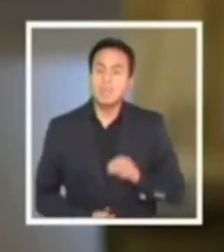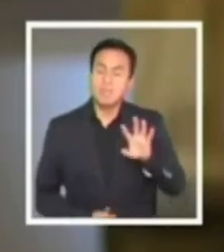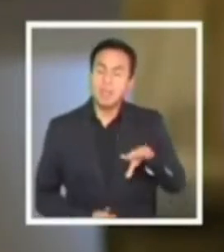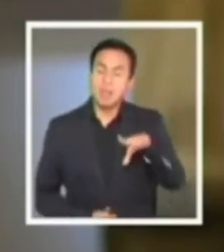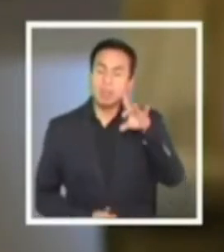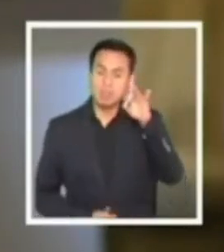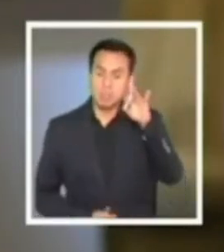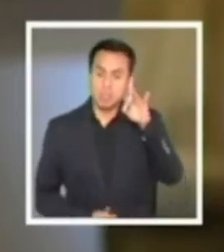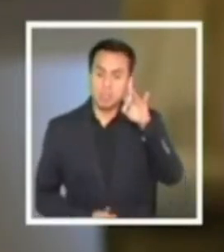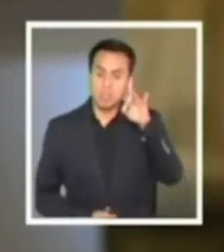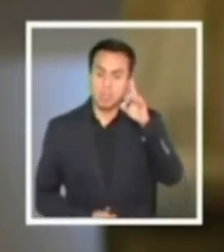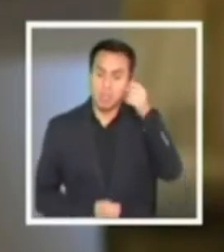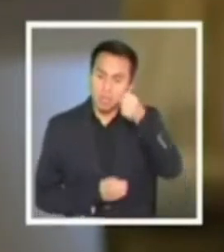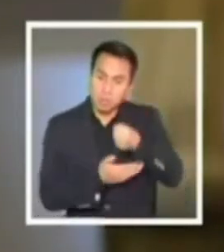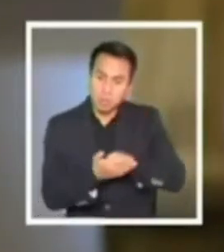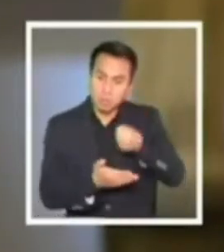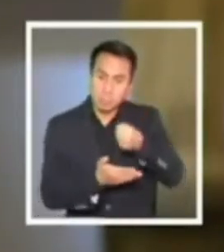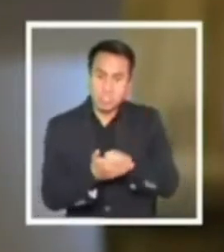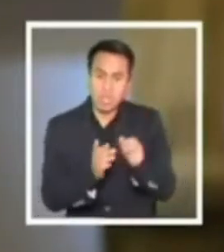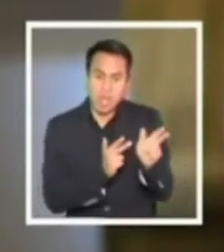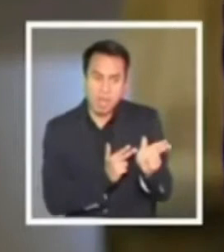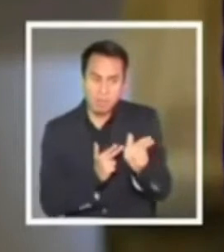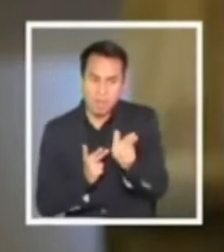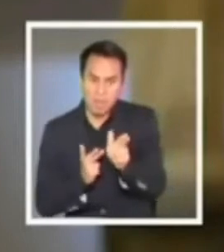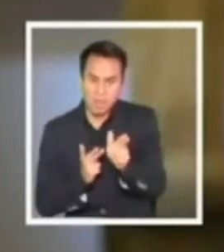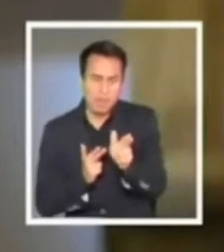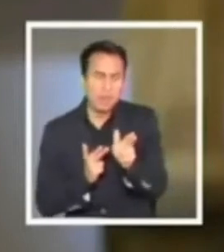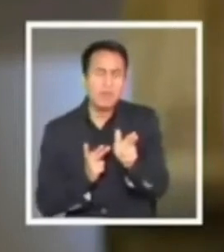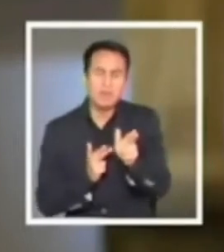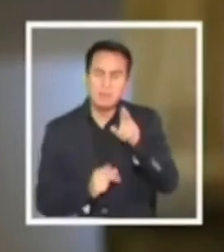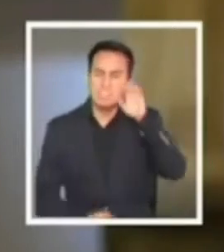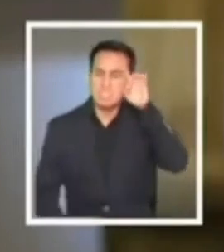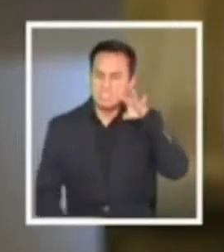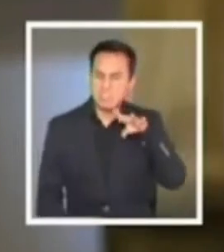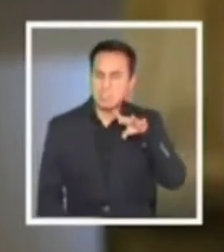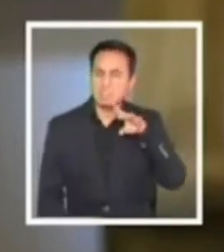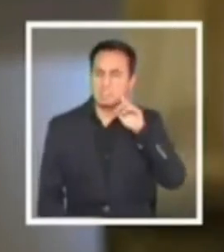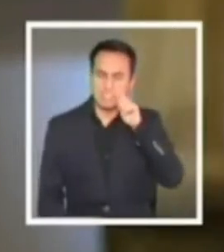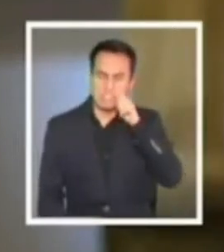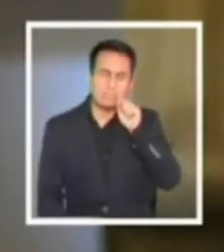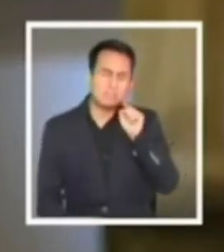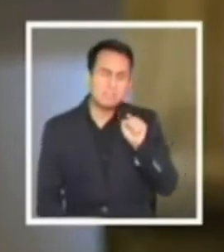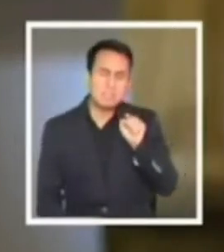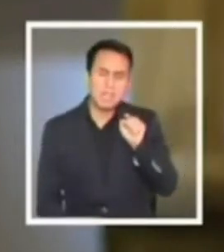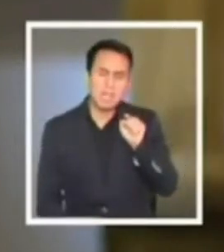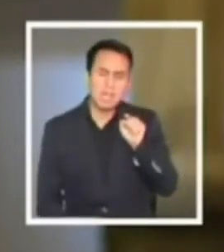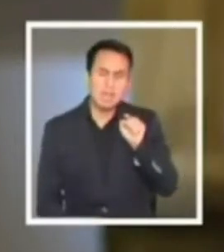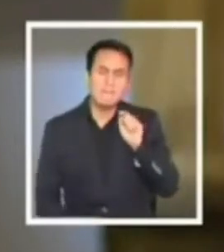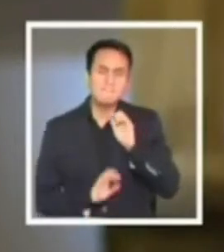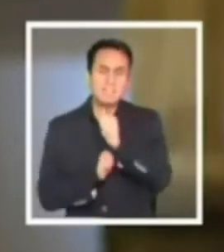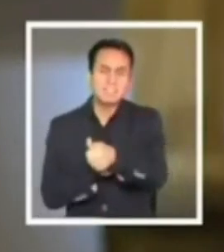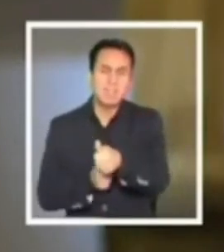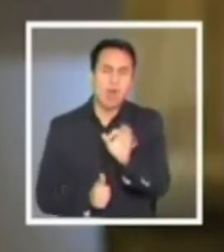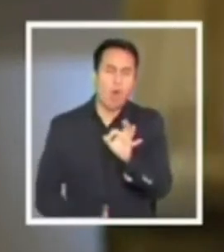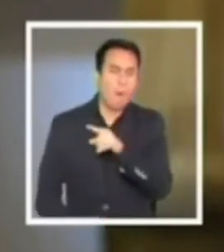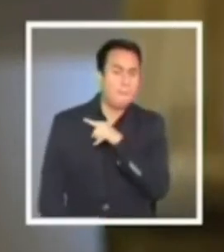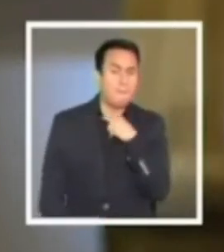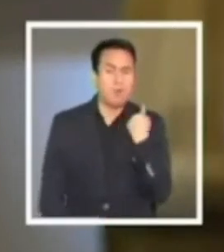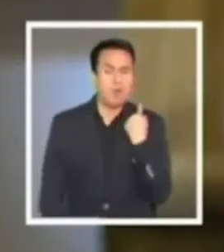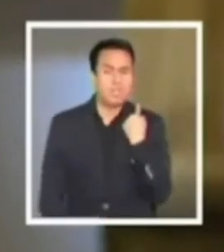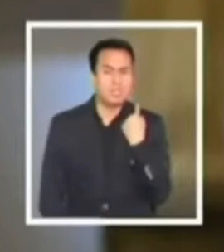opta por la lucha armada sabe que se trata de vencer o morir,